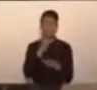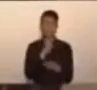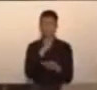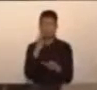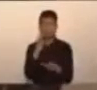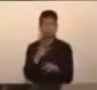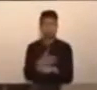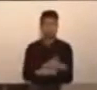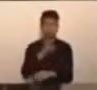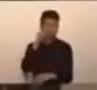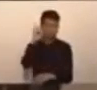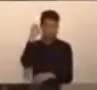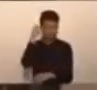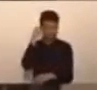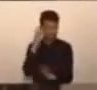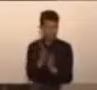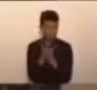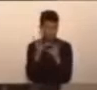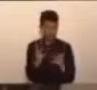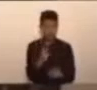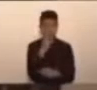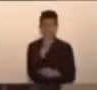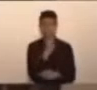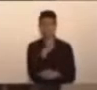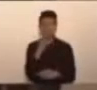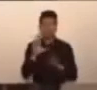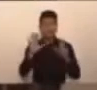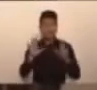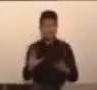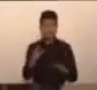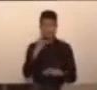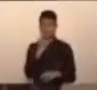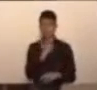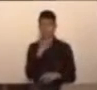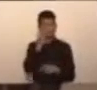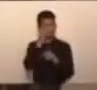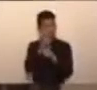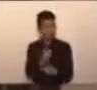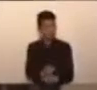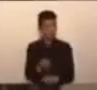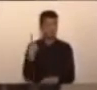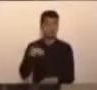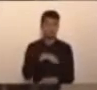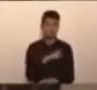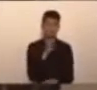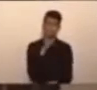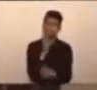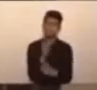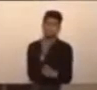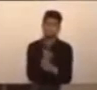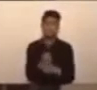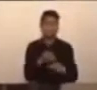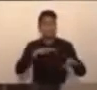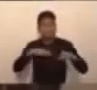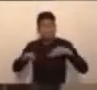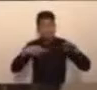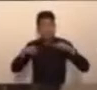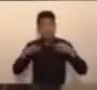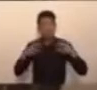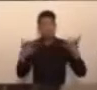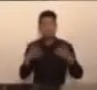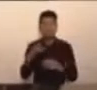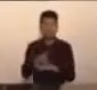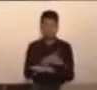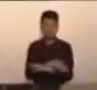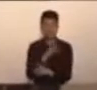con un compromiso que hizo el gobierno con los estudiantes en el paro. Sería para nosotros muy difícil explicar que con